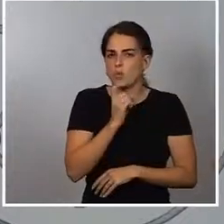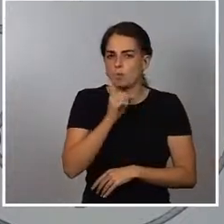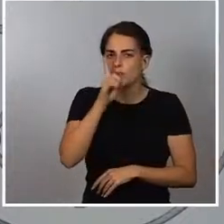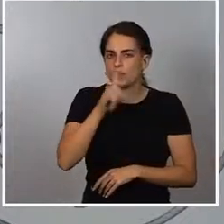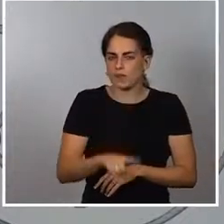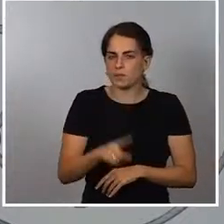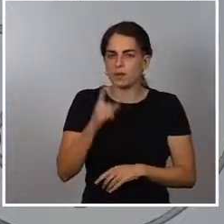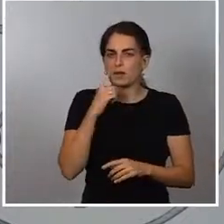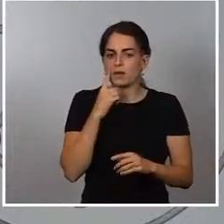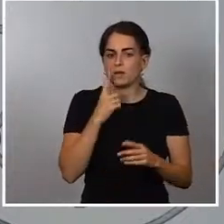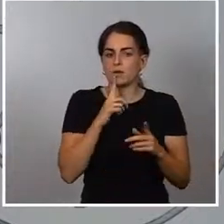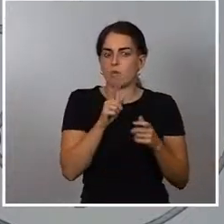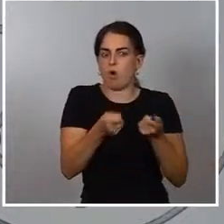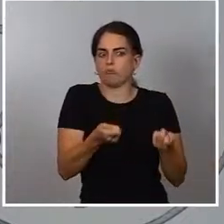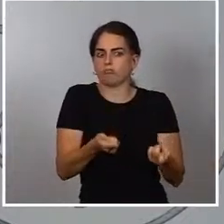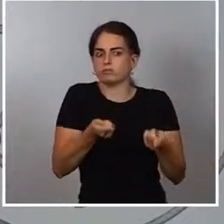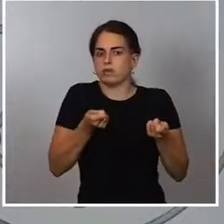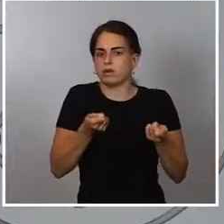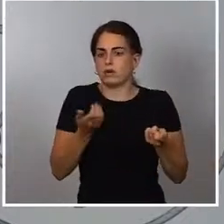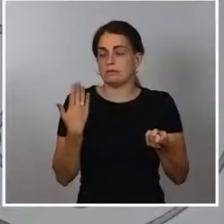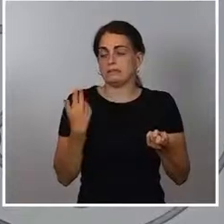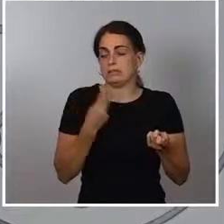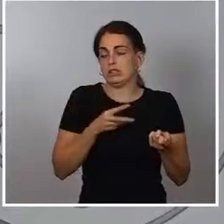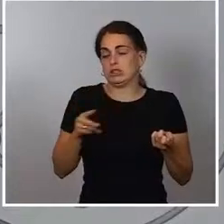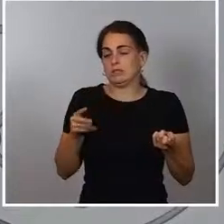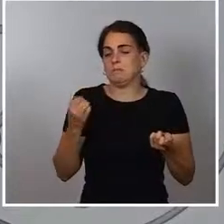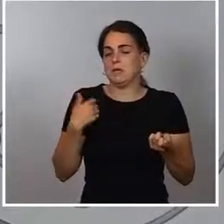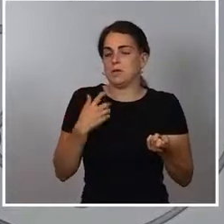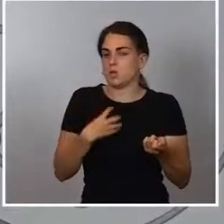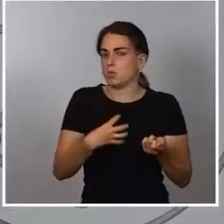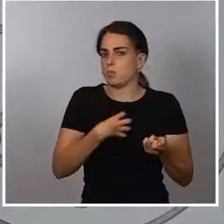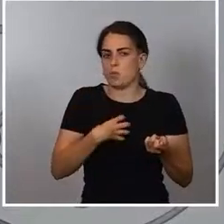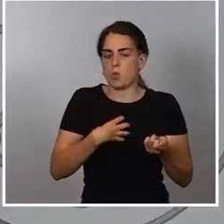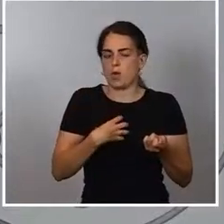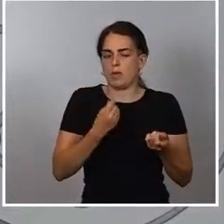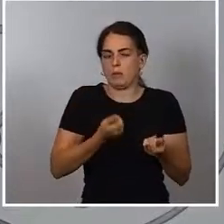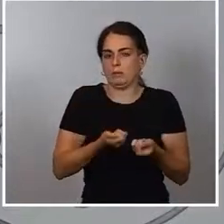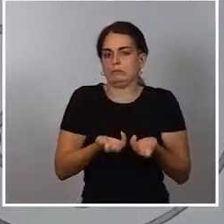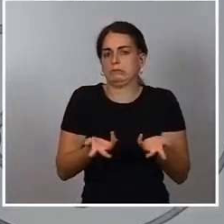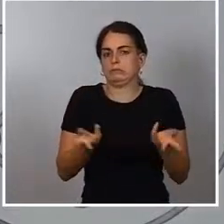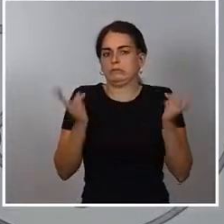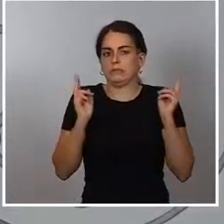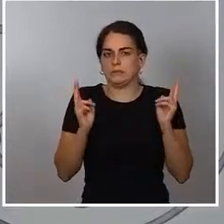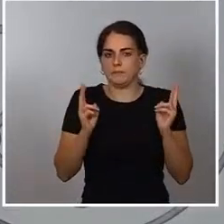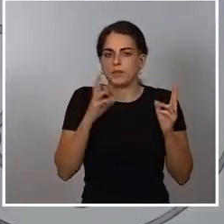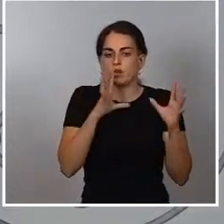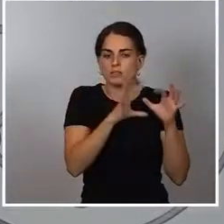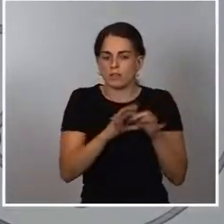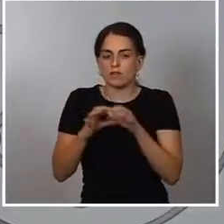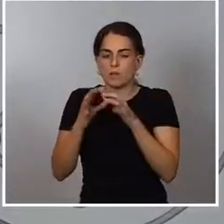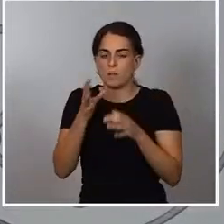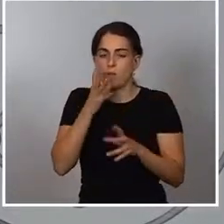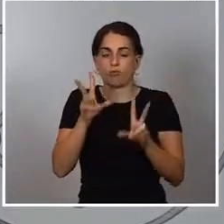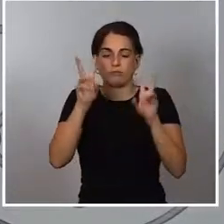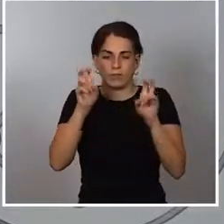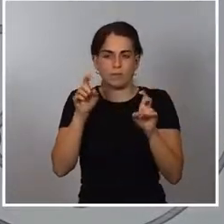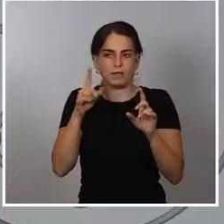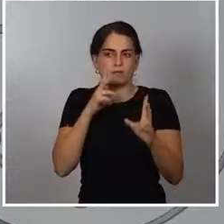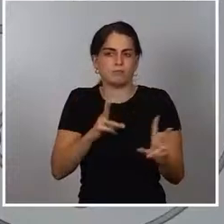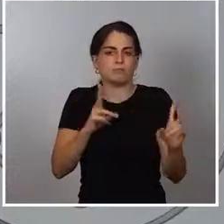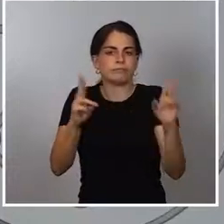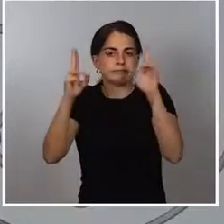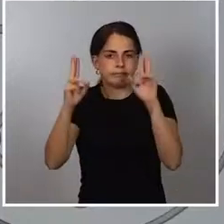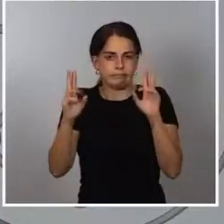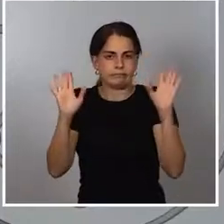aunque las últimas semanas no haya sido posible antes al contrario asociado como hemos dicho a estos temas puntuales el ocio